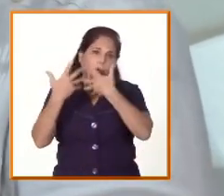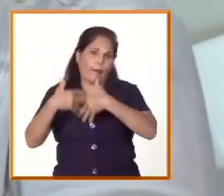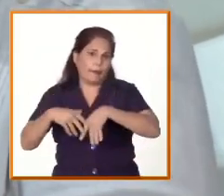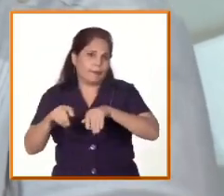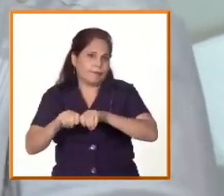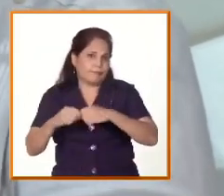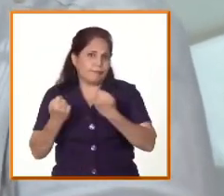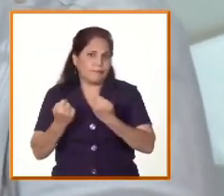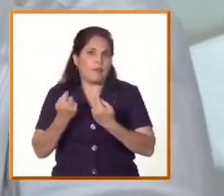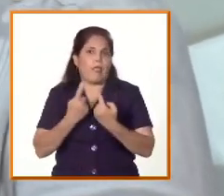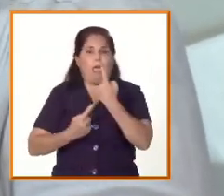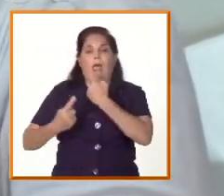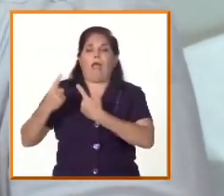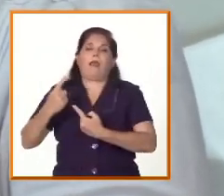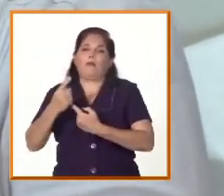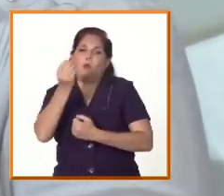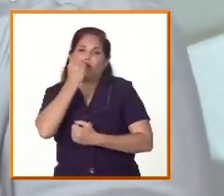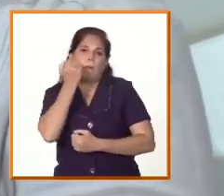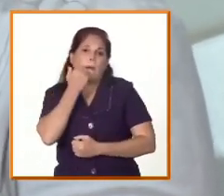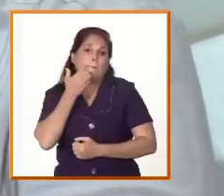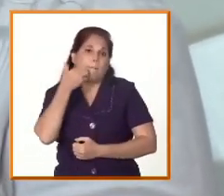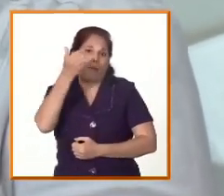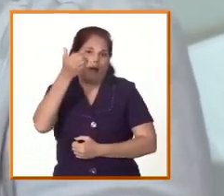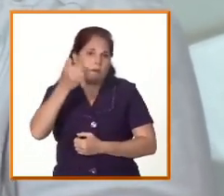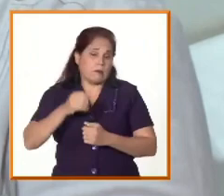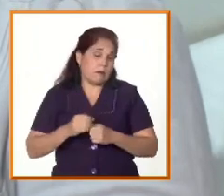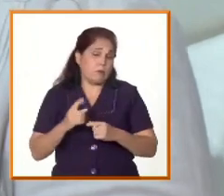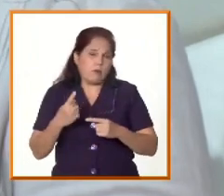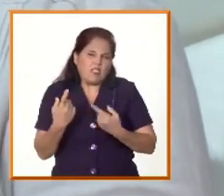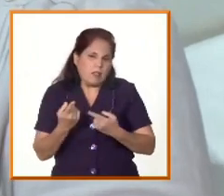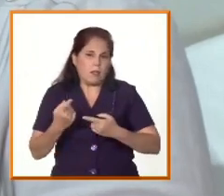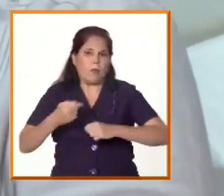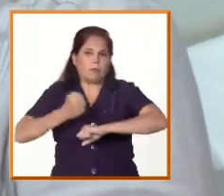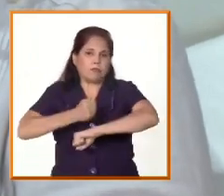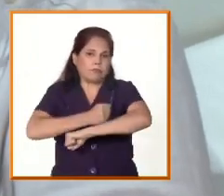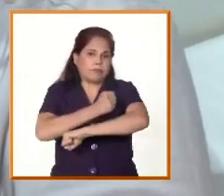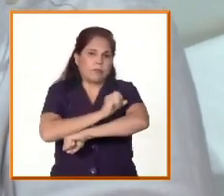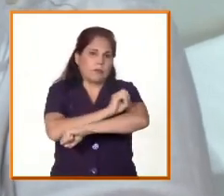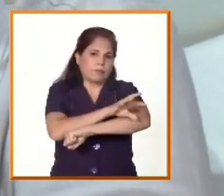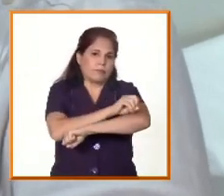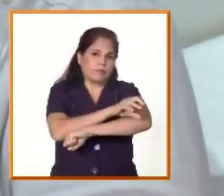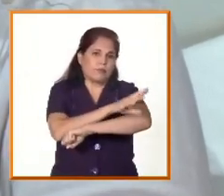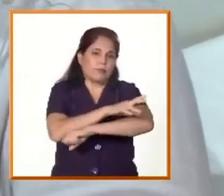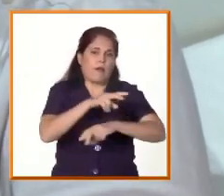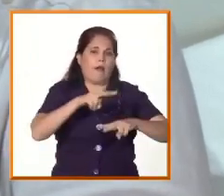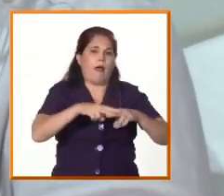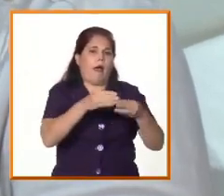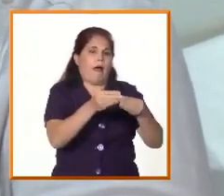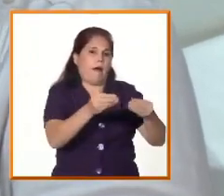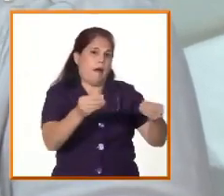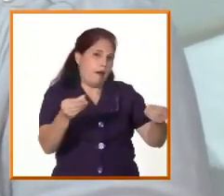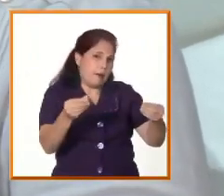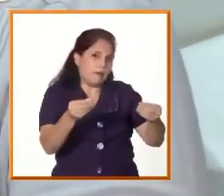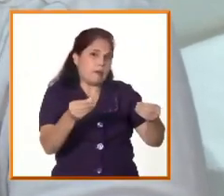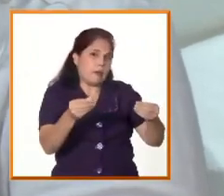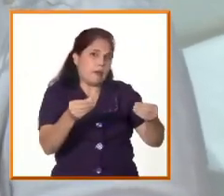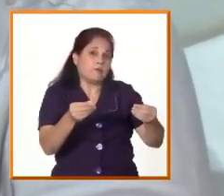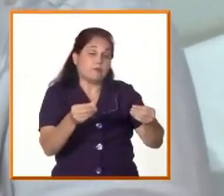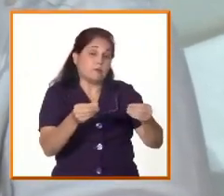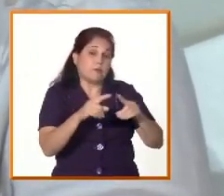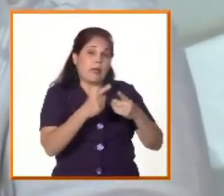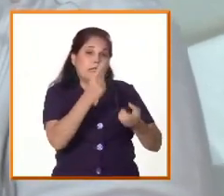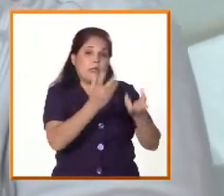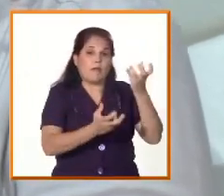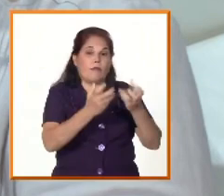así tienen un grupo de de problemas y la edición fue transportar la harina para para transportar trigo para